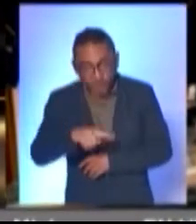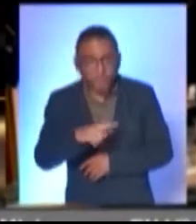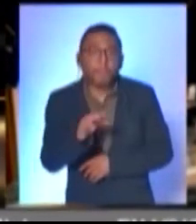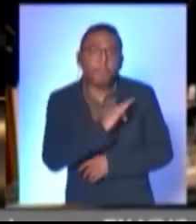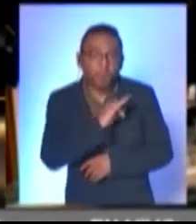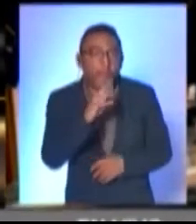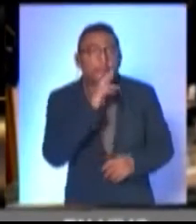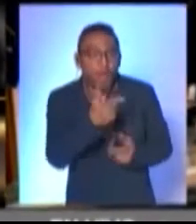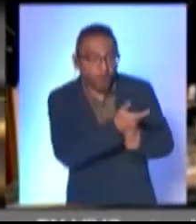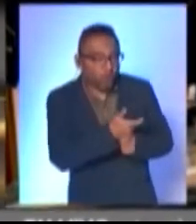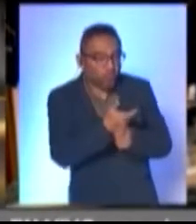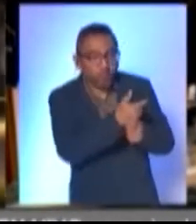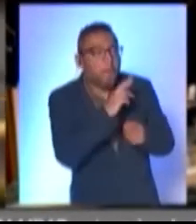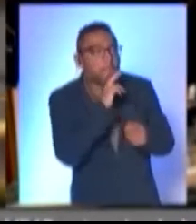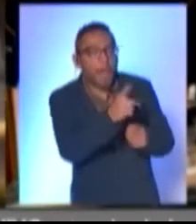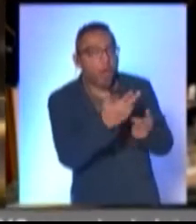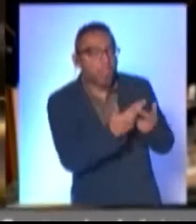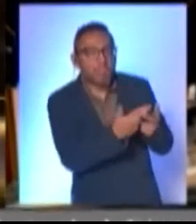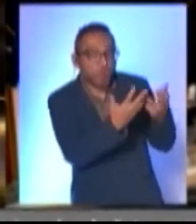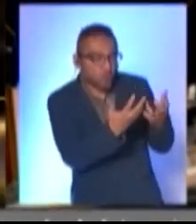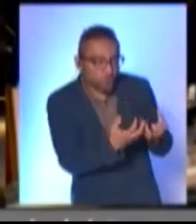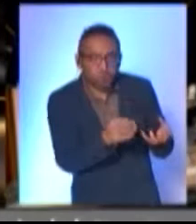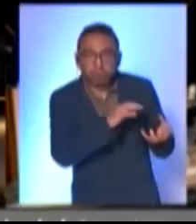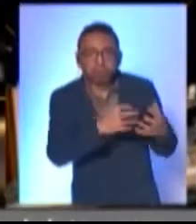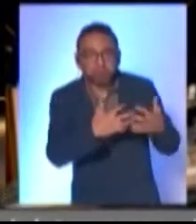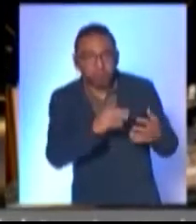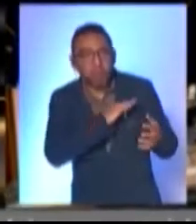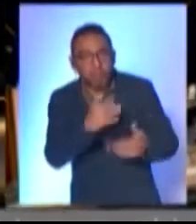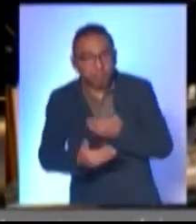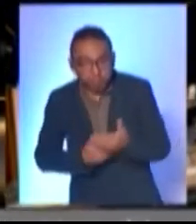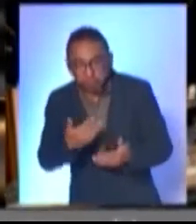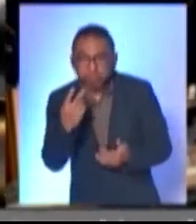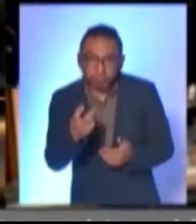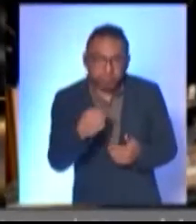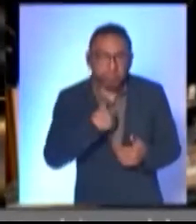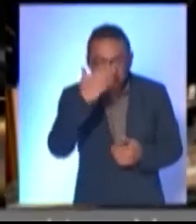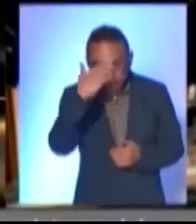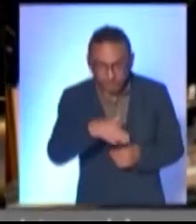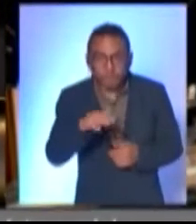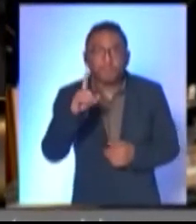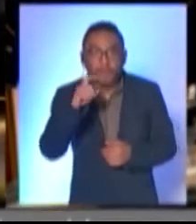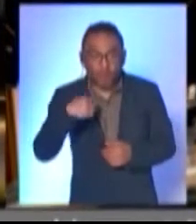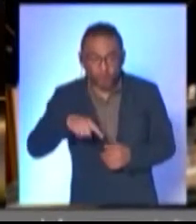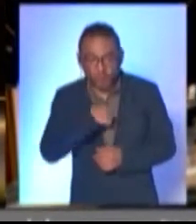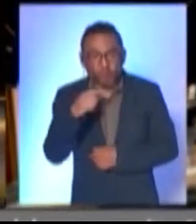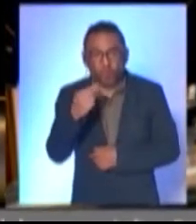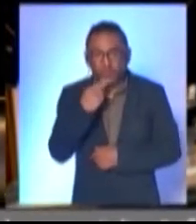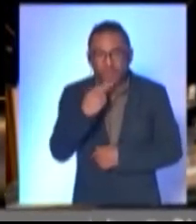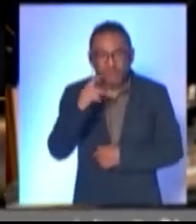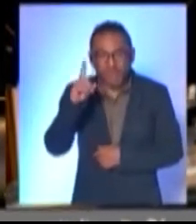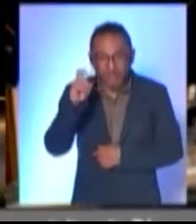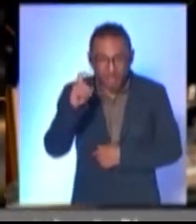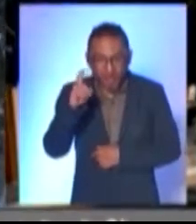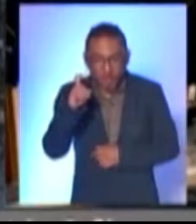un riego mucho más eficiente. Entonces también es por otro lado. Y tercero es que las aguas que utilizamos las